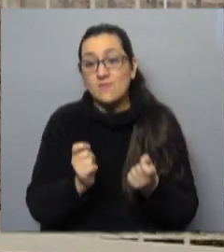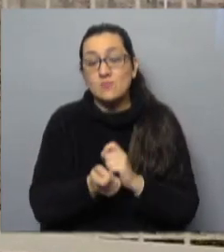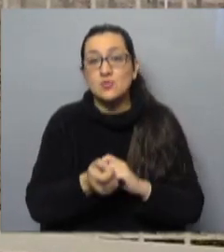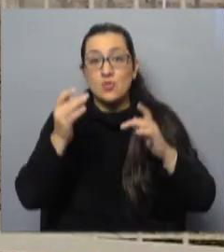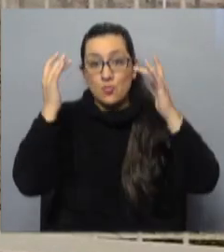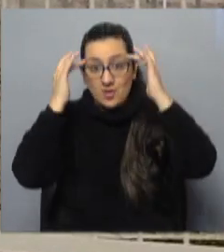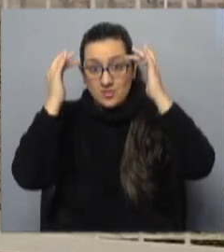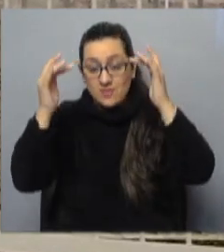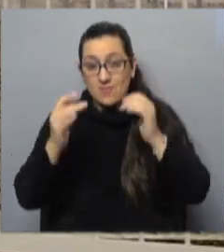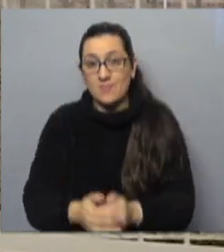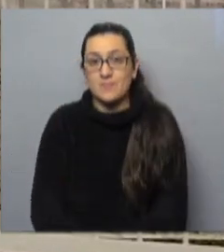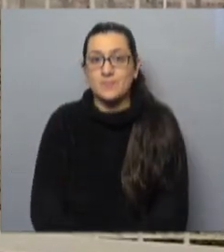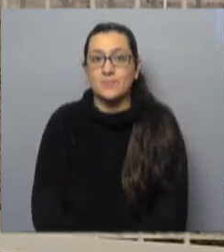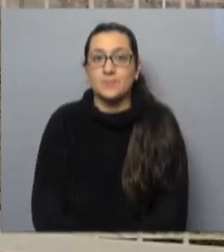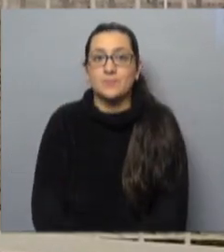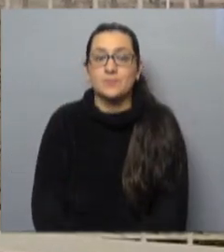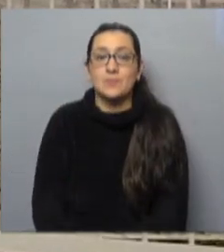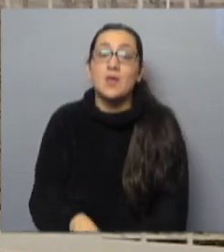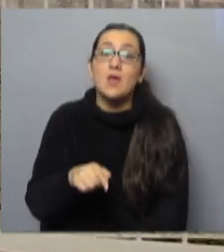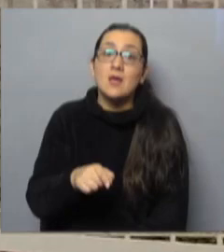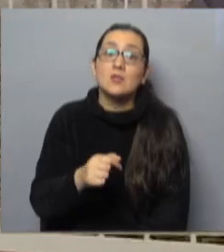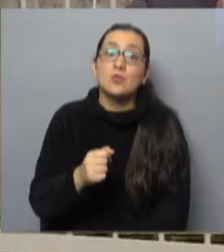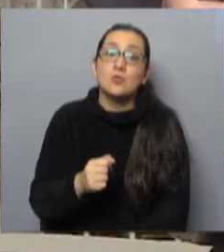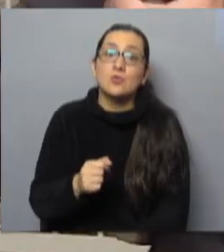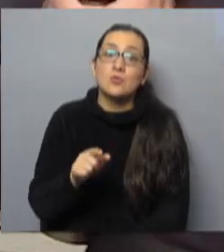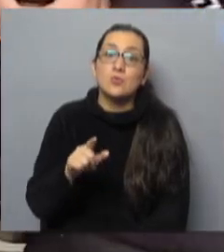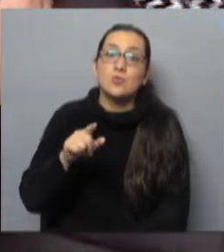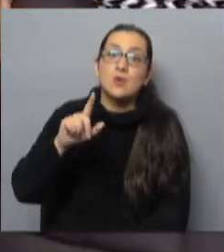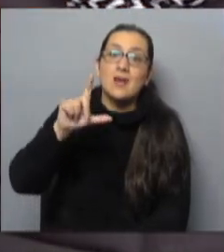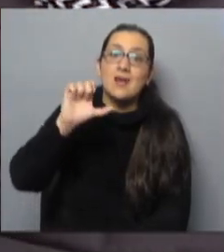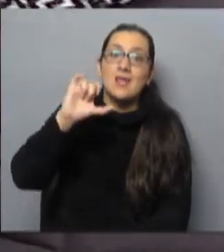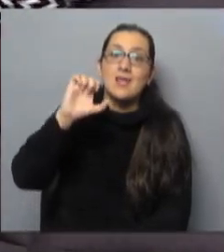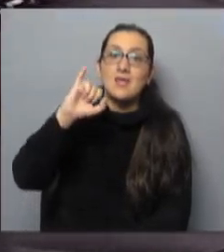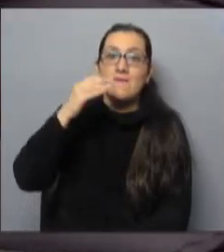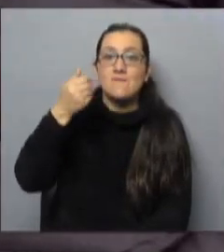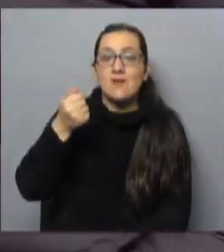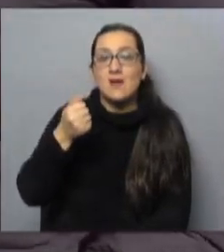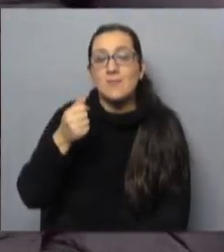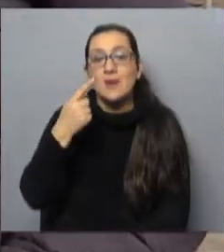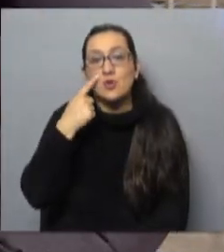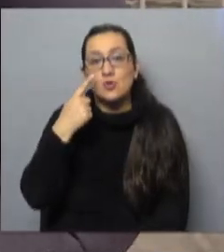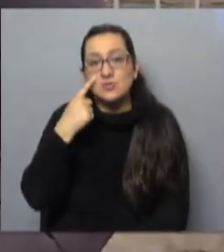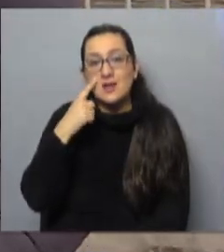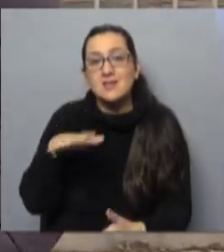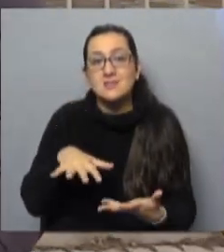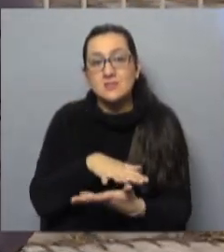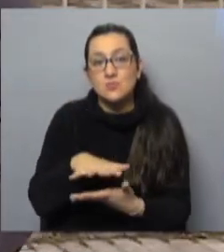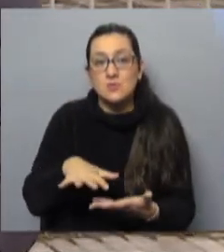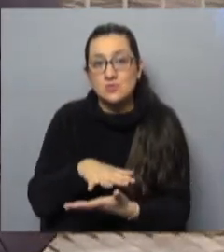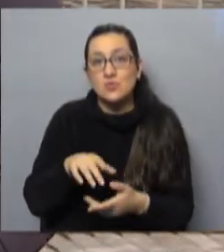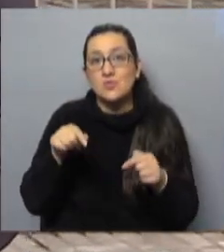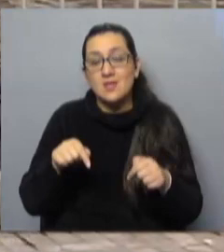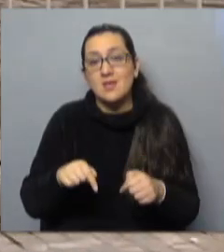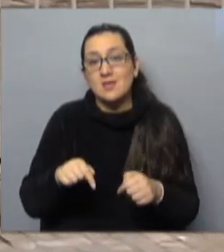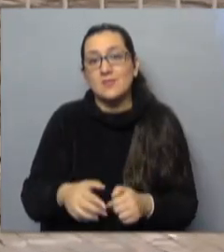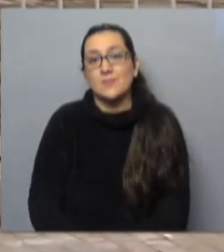que llevan adelante en las autoridades de gobierno esto con la tarea leyva justamente edades para conocer el primero está un poco la situación en especial de esta